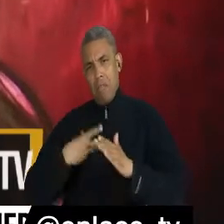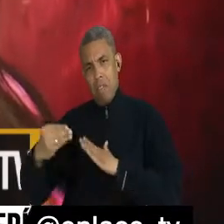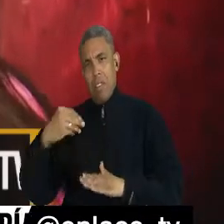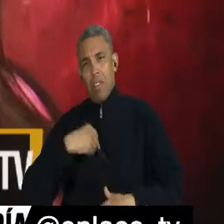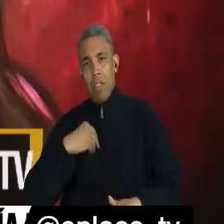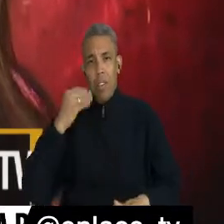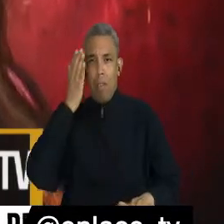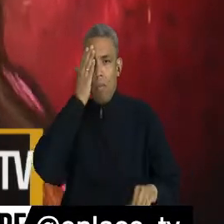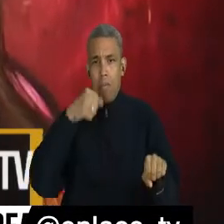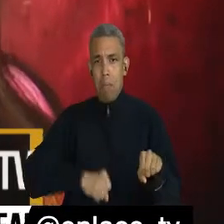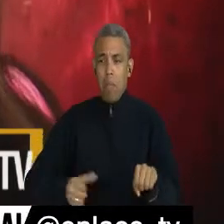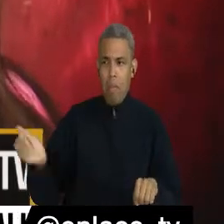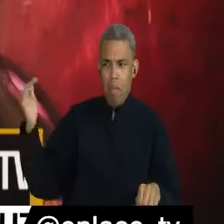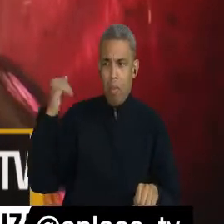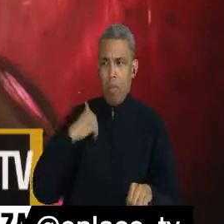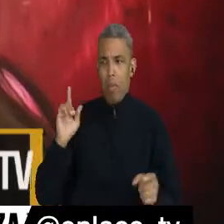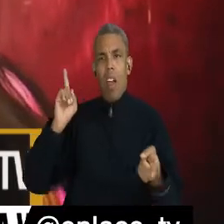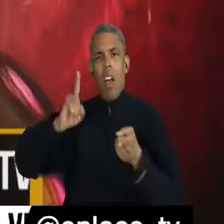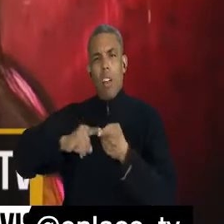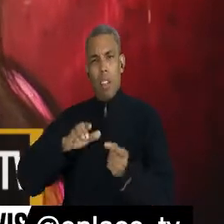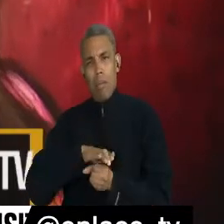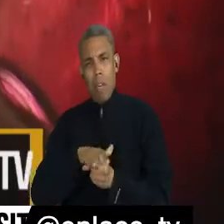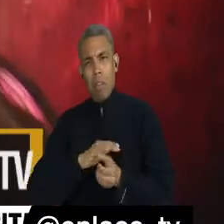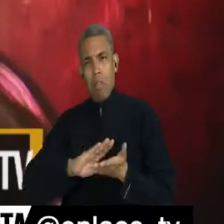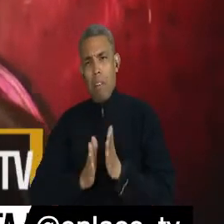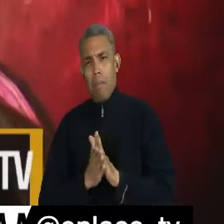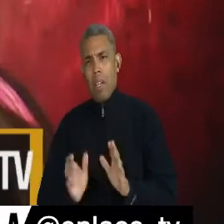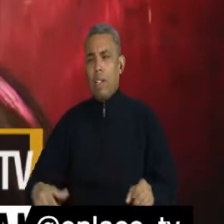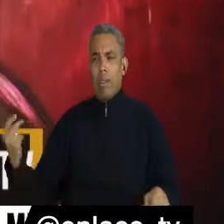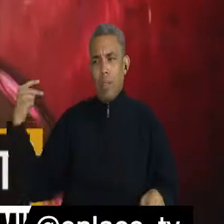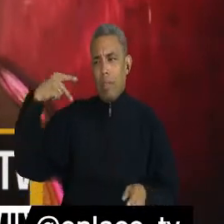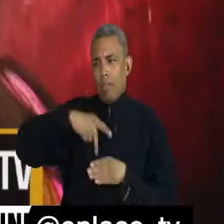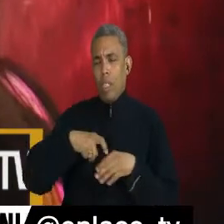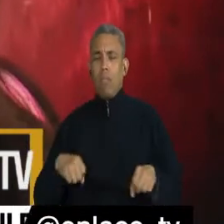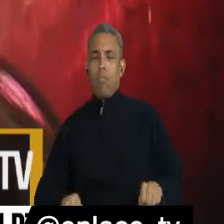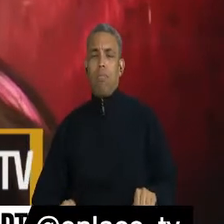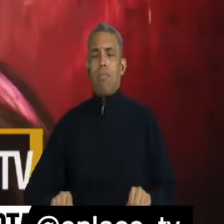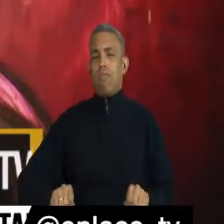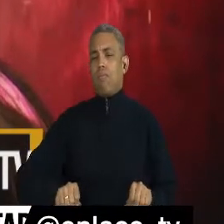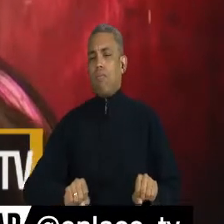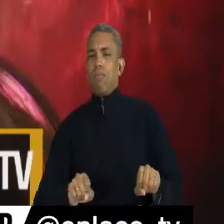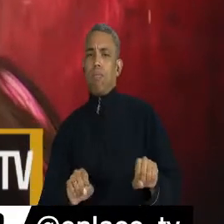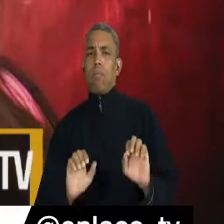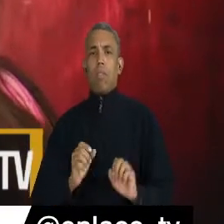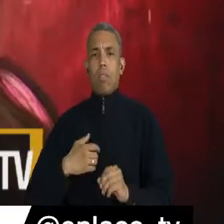llevó hasta caer en manos de él. Ya la tercera vez la llevó para la bomba Yarima